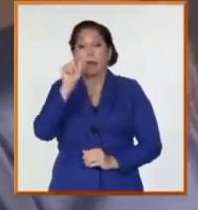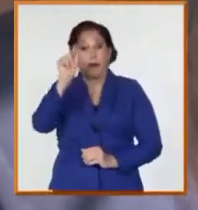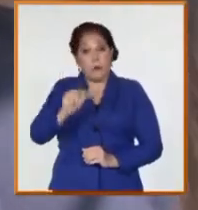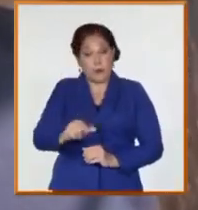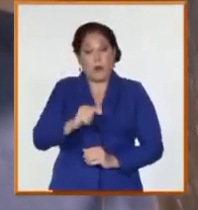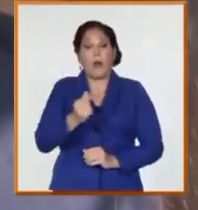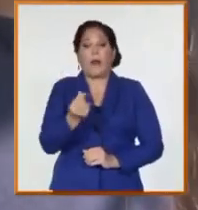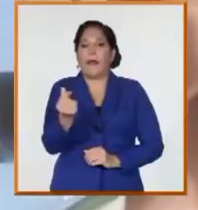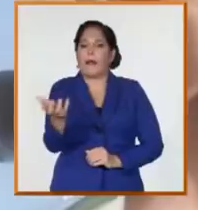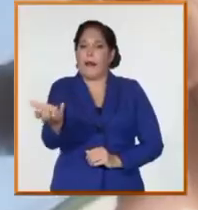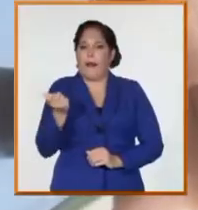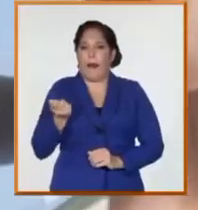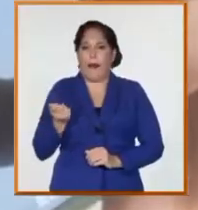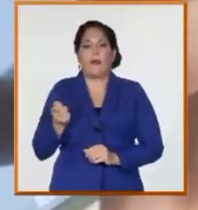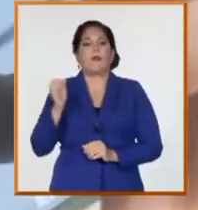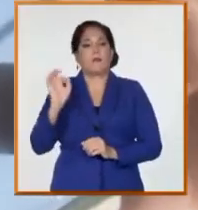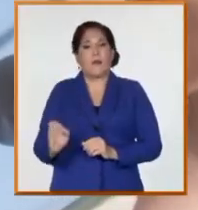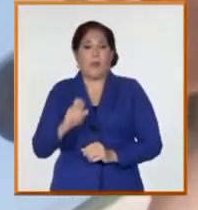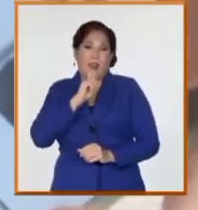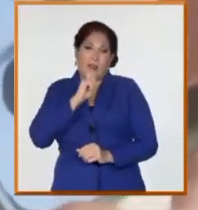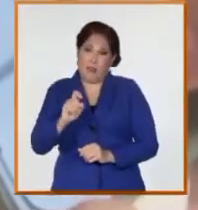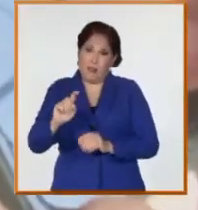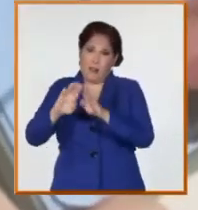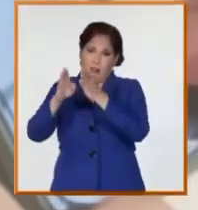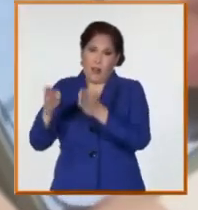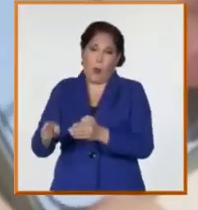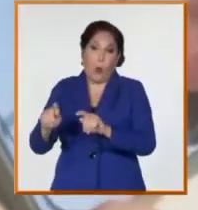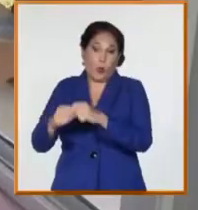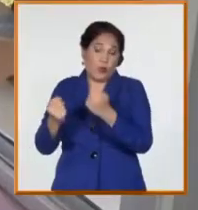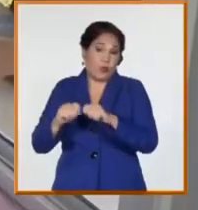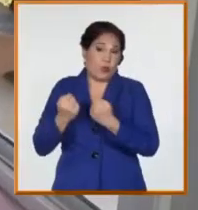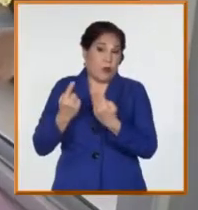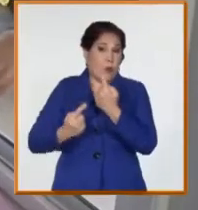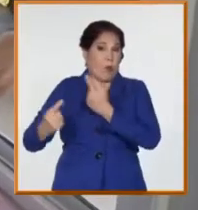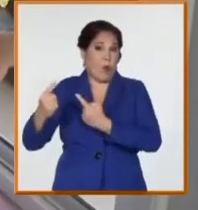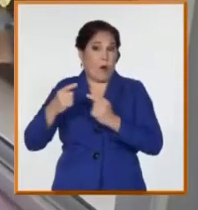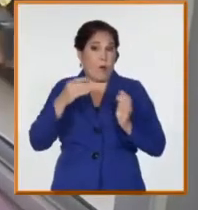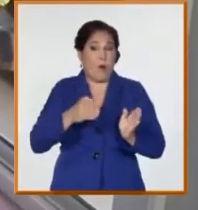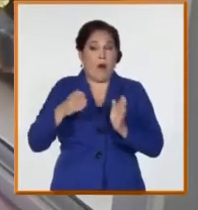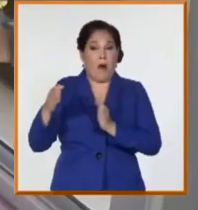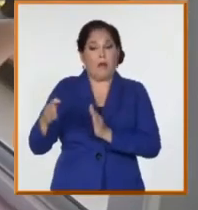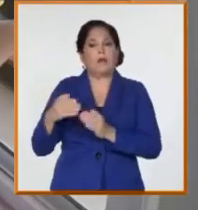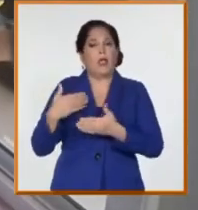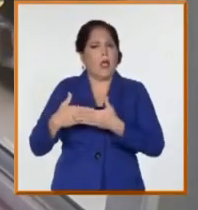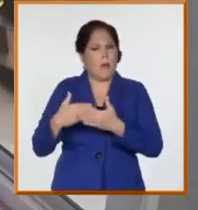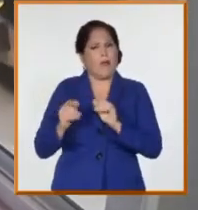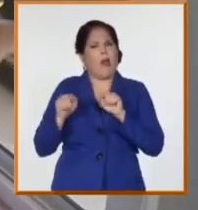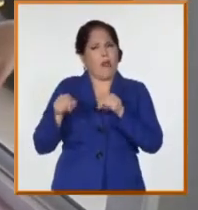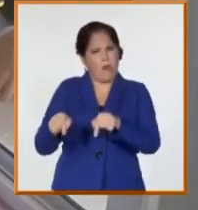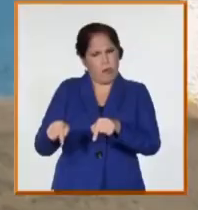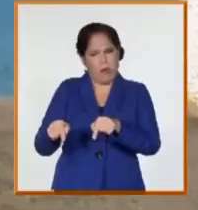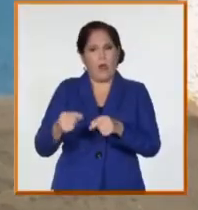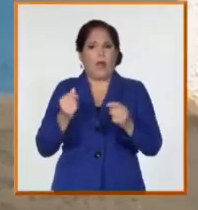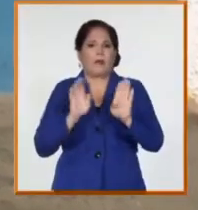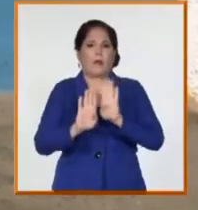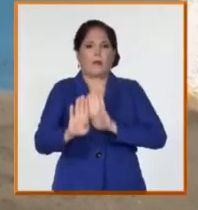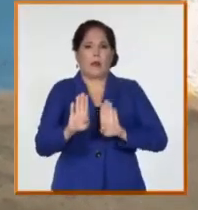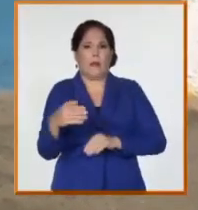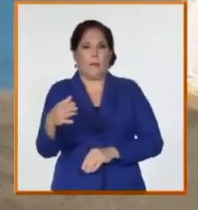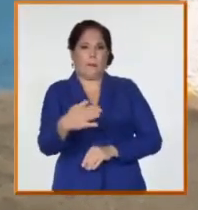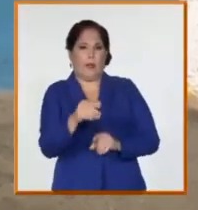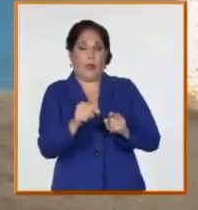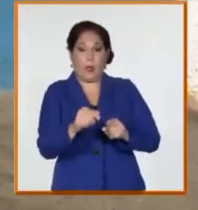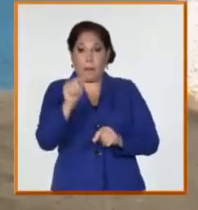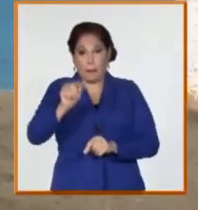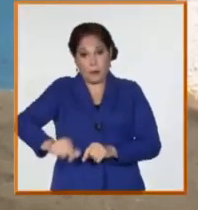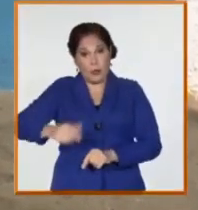extraer efectivo ante las dificultades de los cajeros automáticos se extiende también a la entidad la modalidad financiera beneficia a